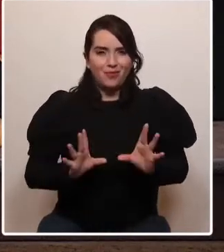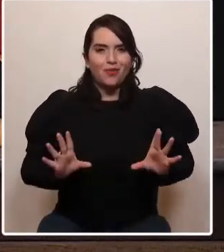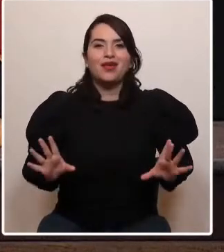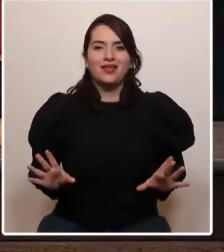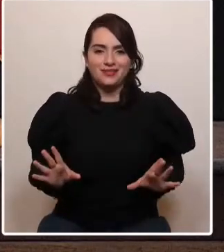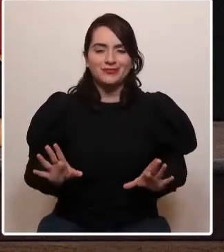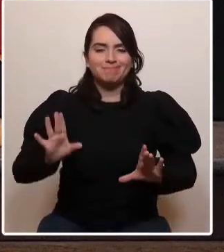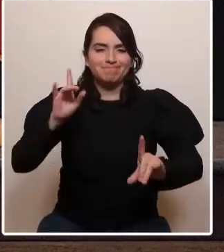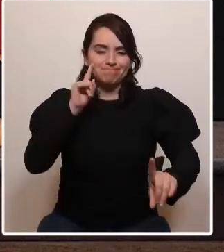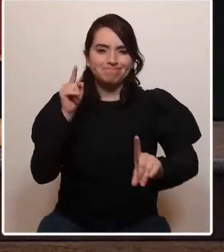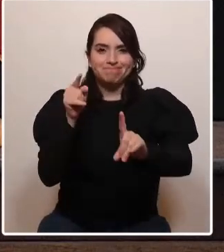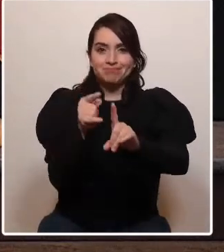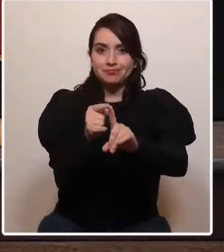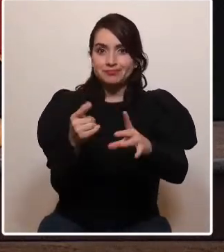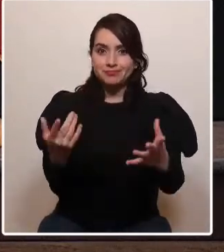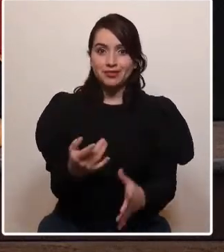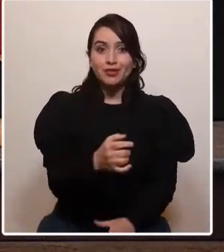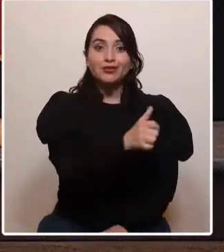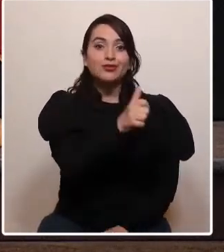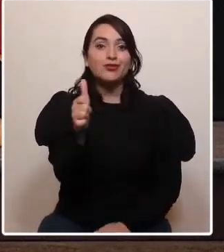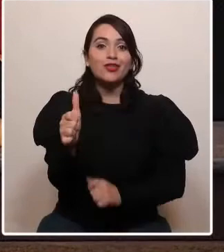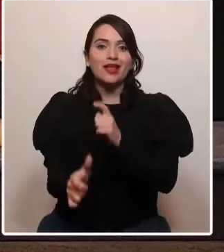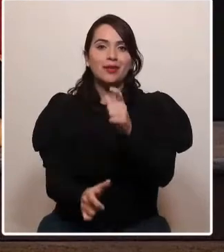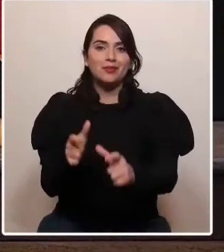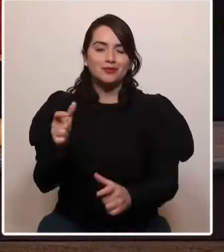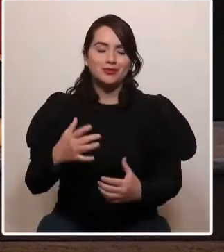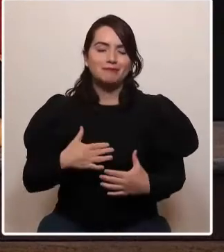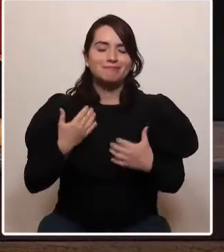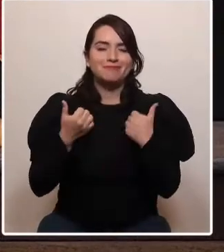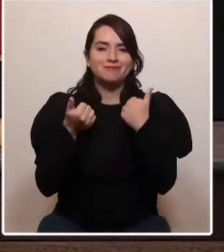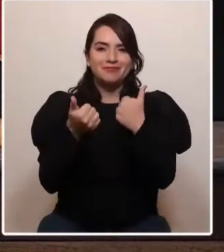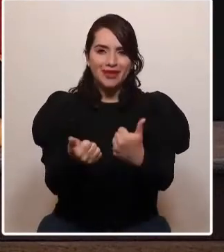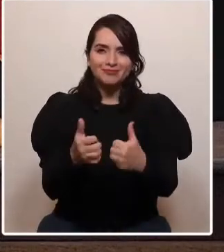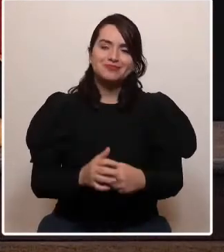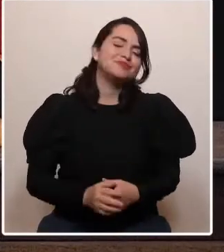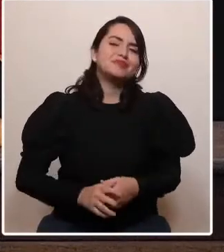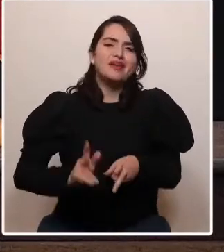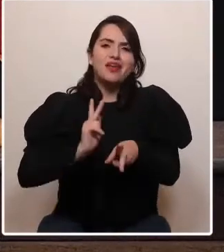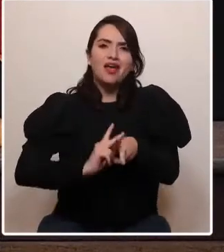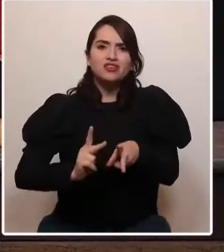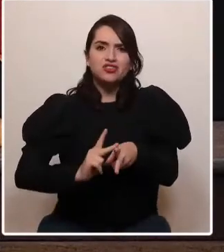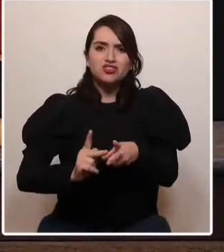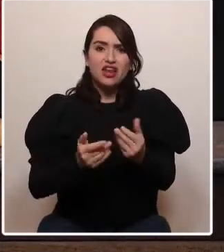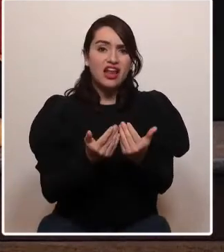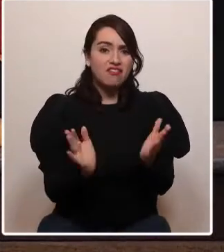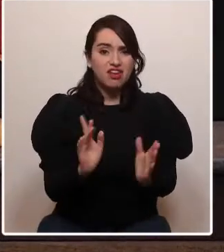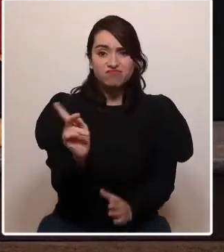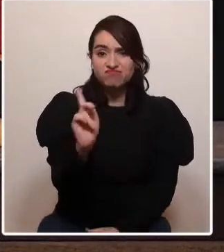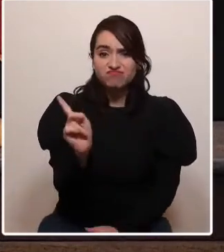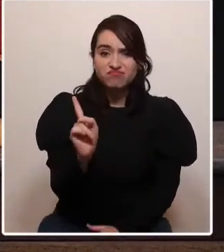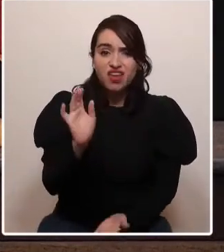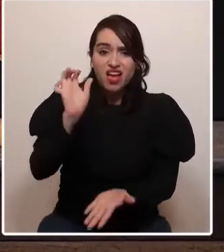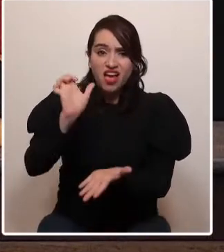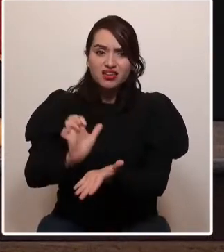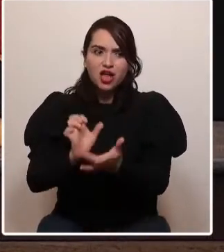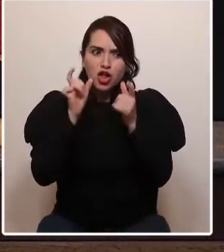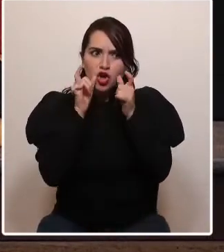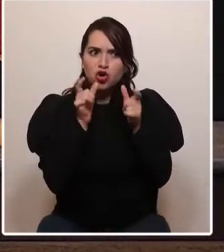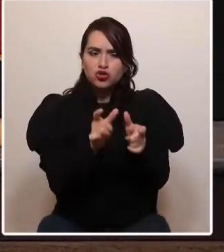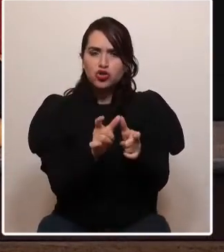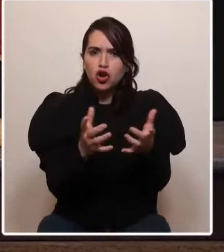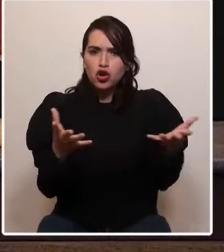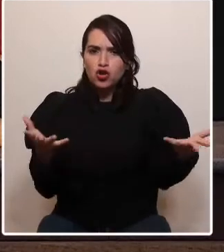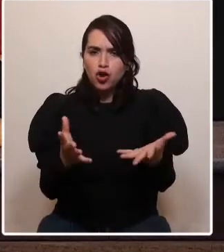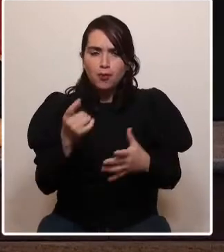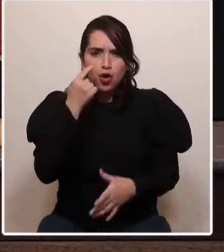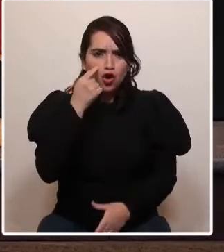búsqueda del bien común. Es decir, la investigación y la creación no será libre. El Estado dirigirá la forma de crear